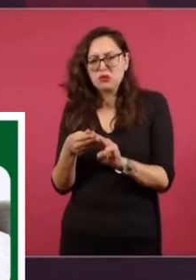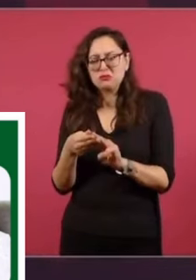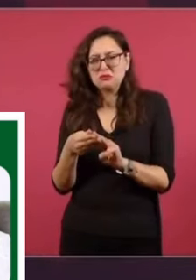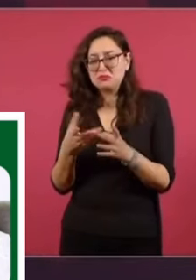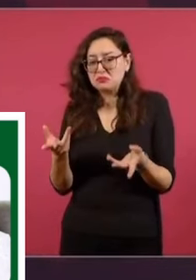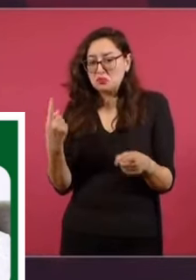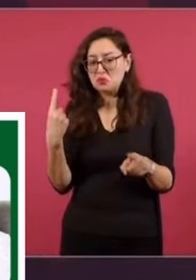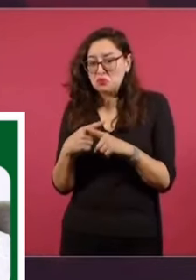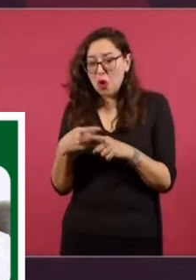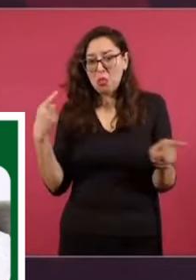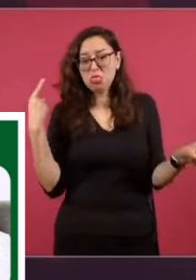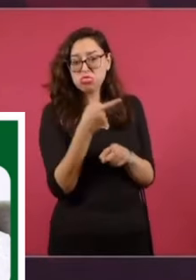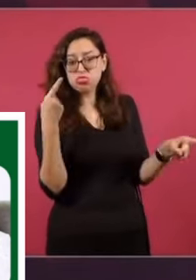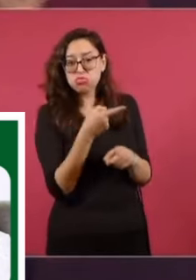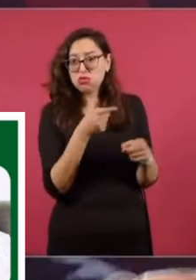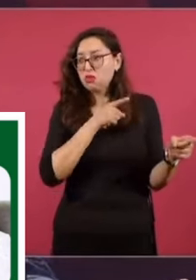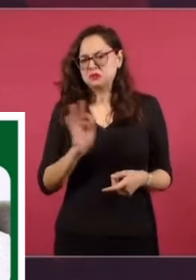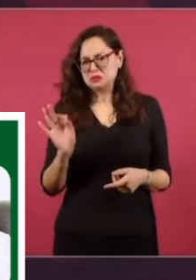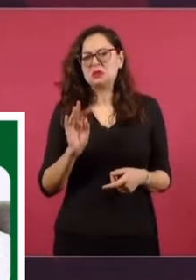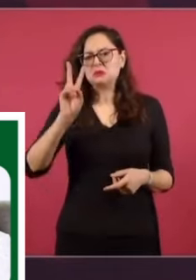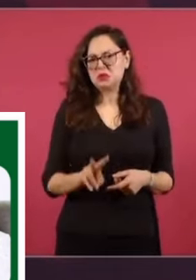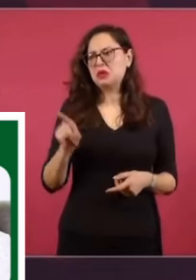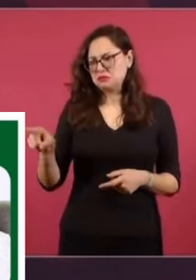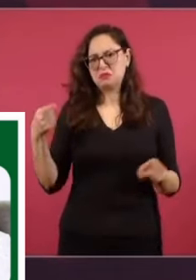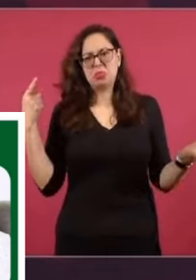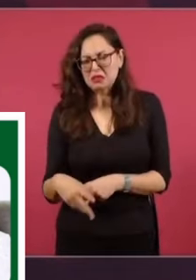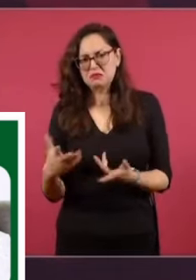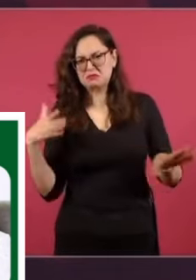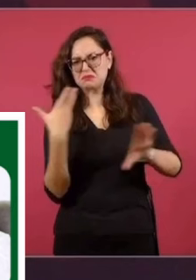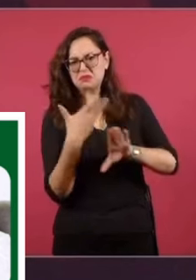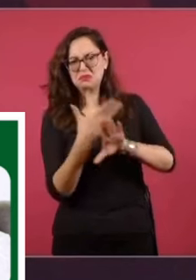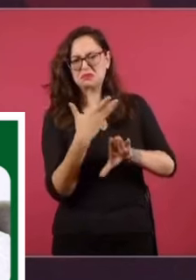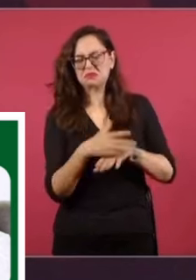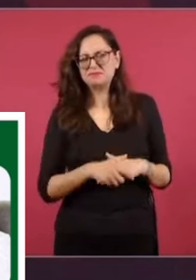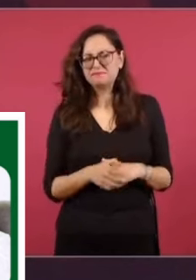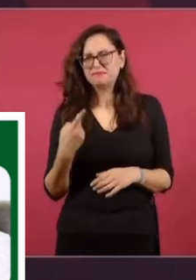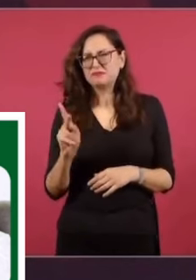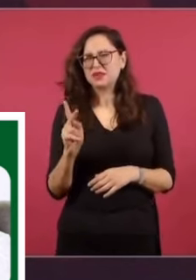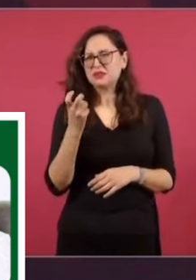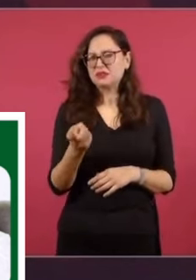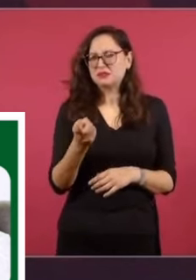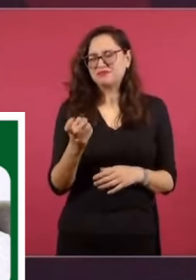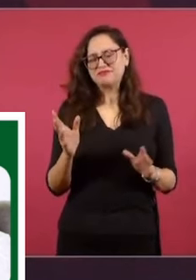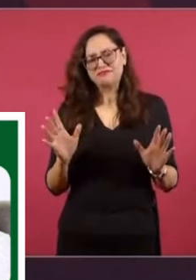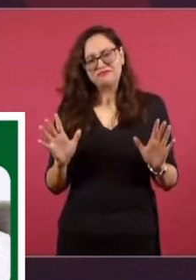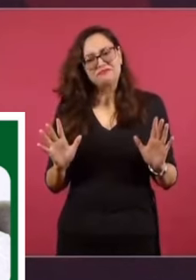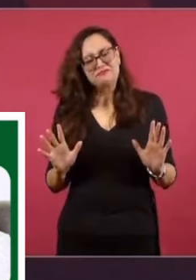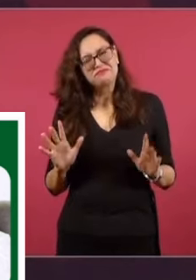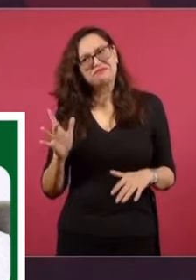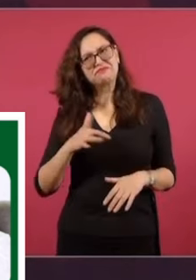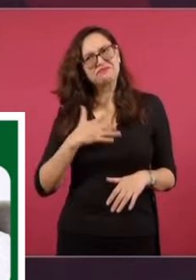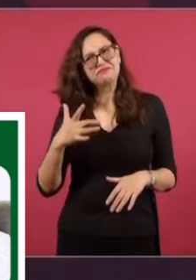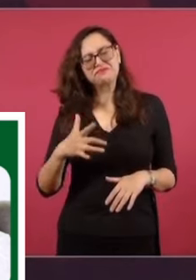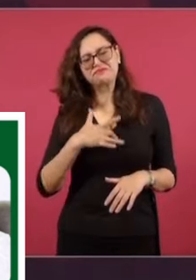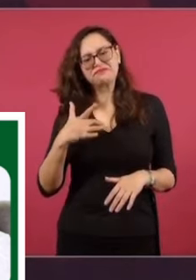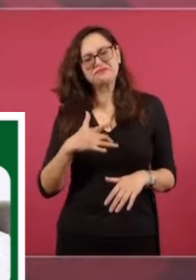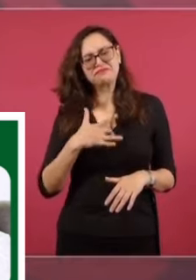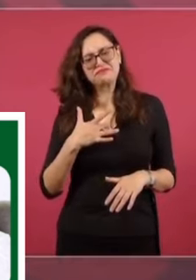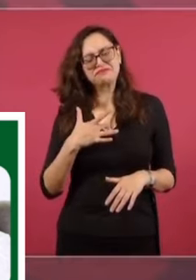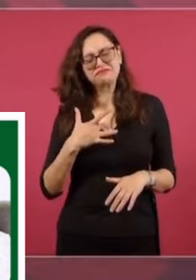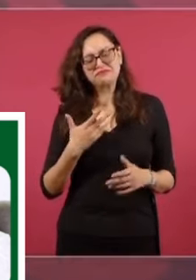insultos, sean reales o inventados, pues ya es otra cosa. Y el